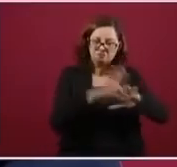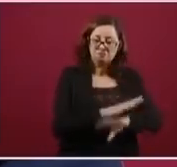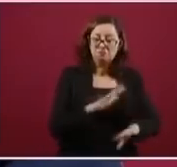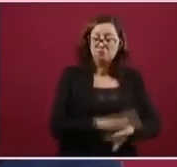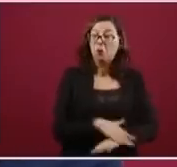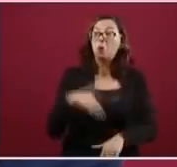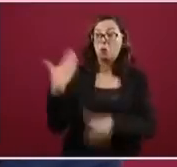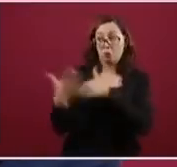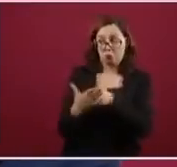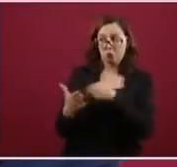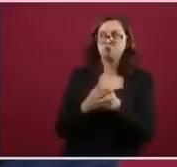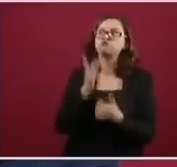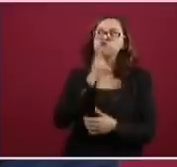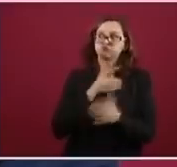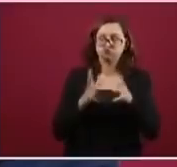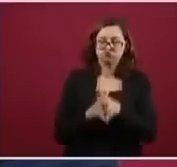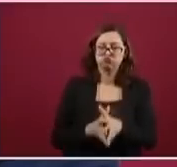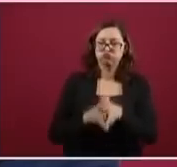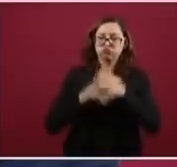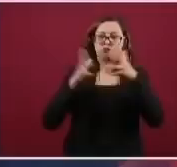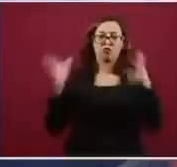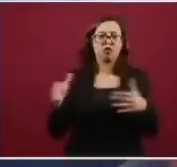a aumentar la producción de petróleo